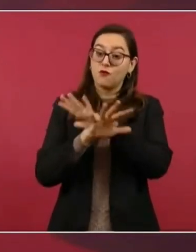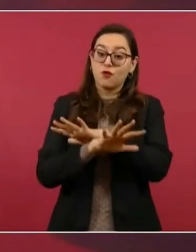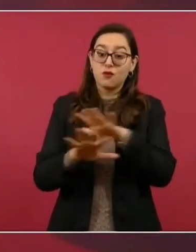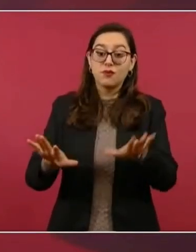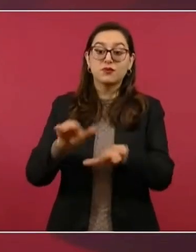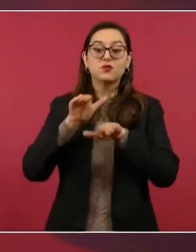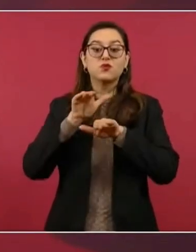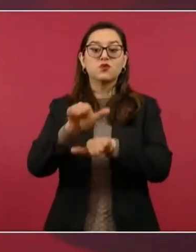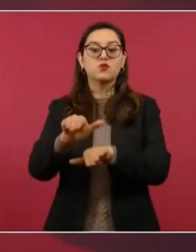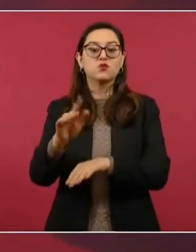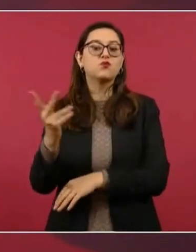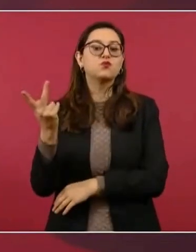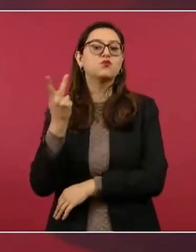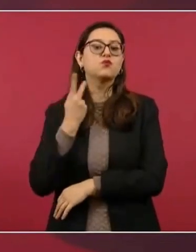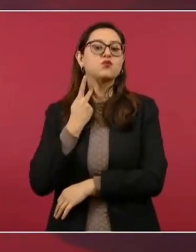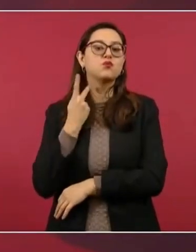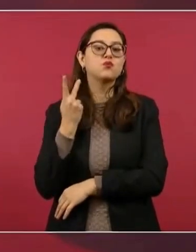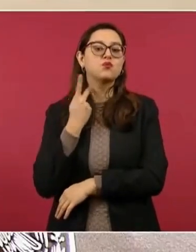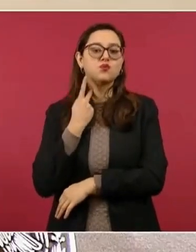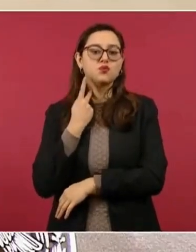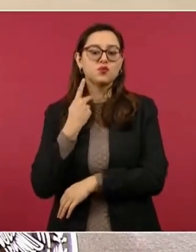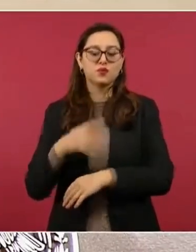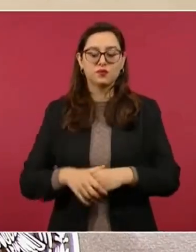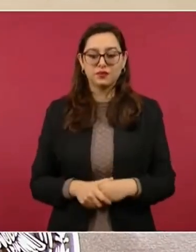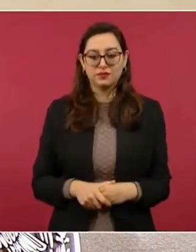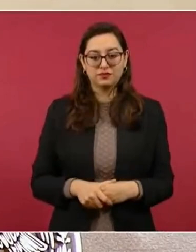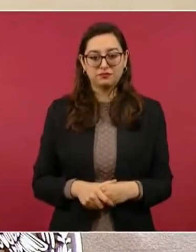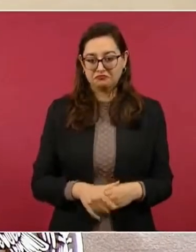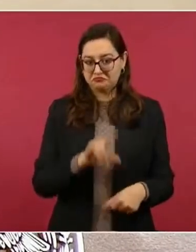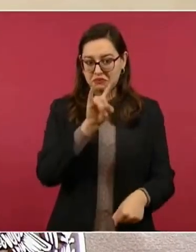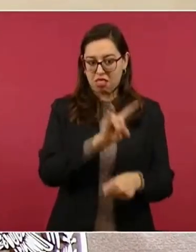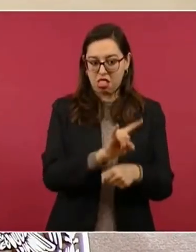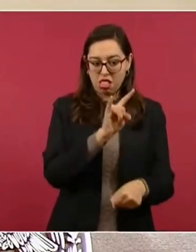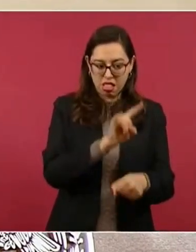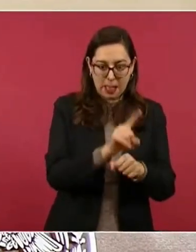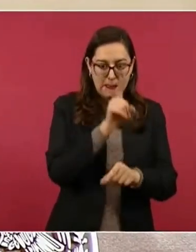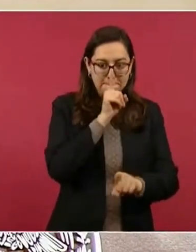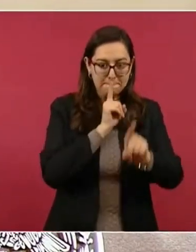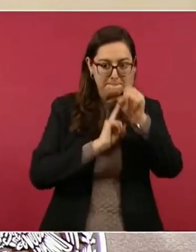hace mucho daño la simulación.